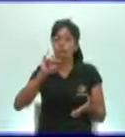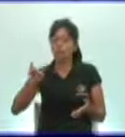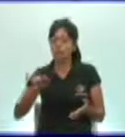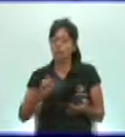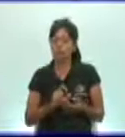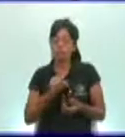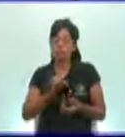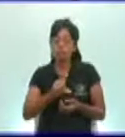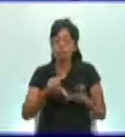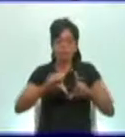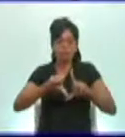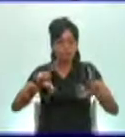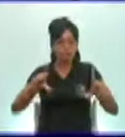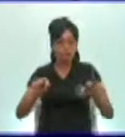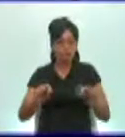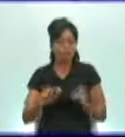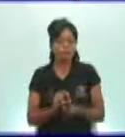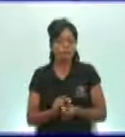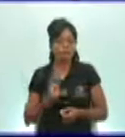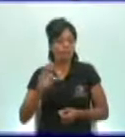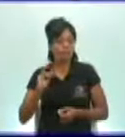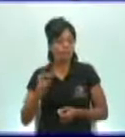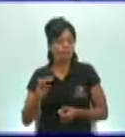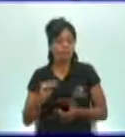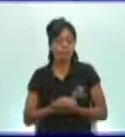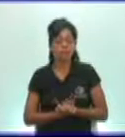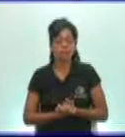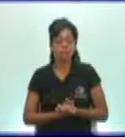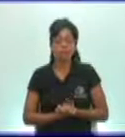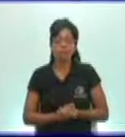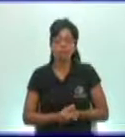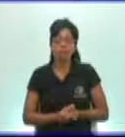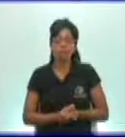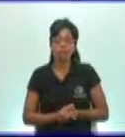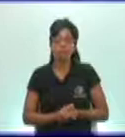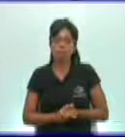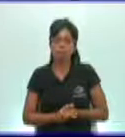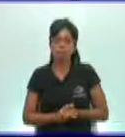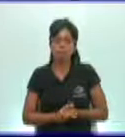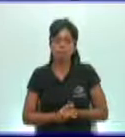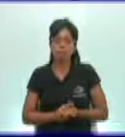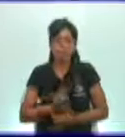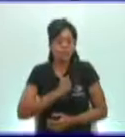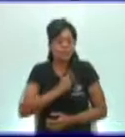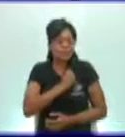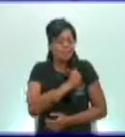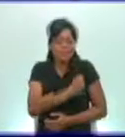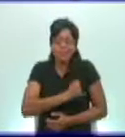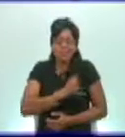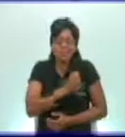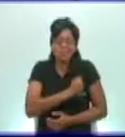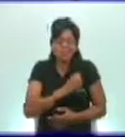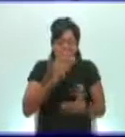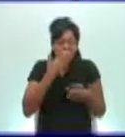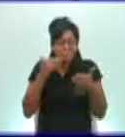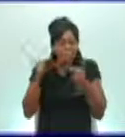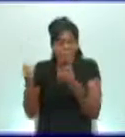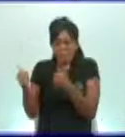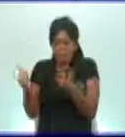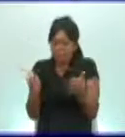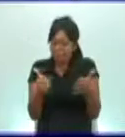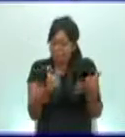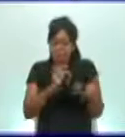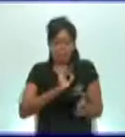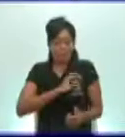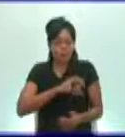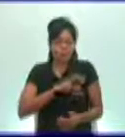párrafo. Y dice así: el amor es el más profundo de los sentimientos que puede